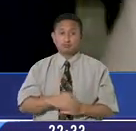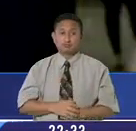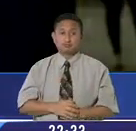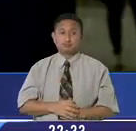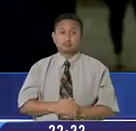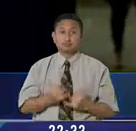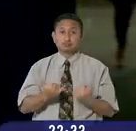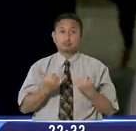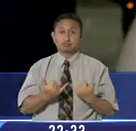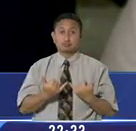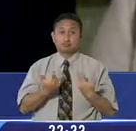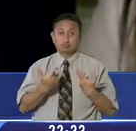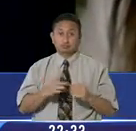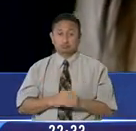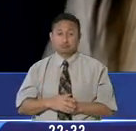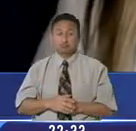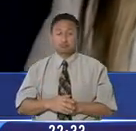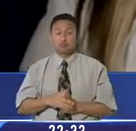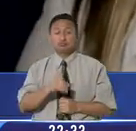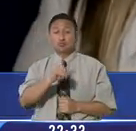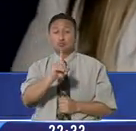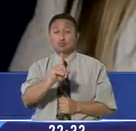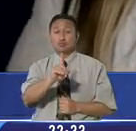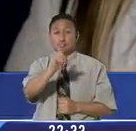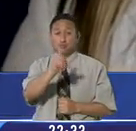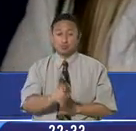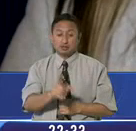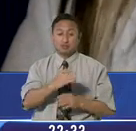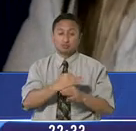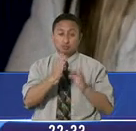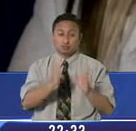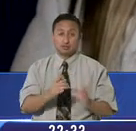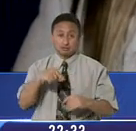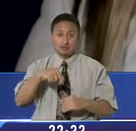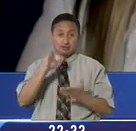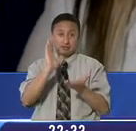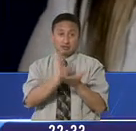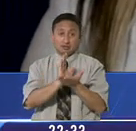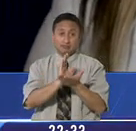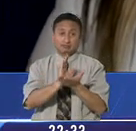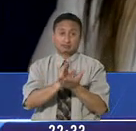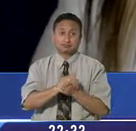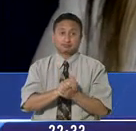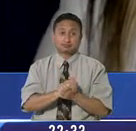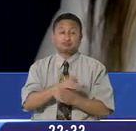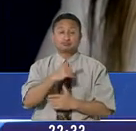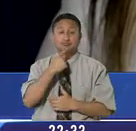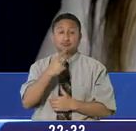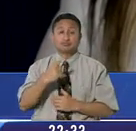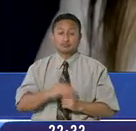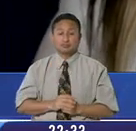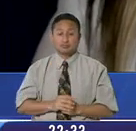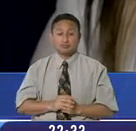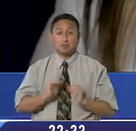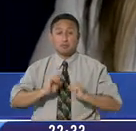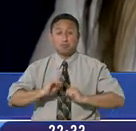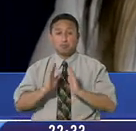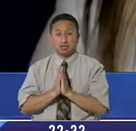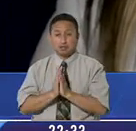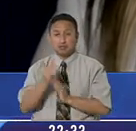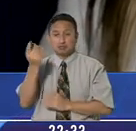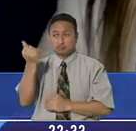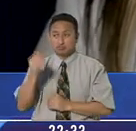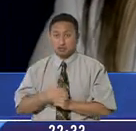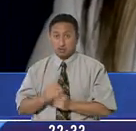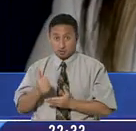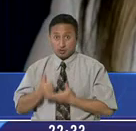día de hoy se detuvo aparentemente a un funcionario de nuestra institución, quien pedía una cantidad de